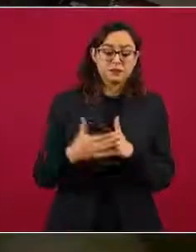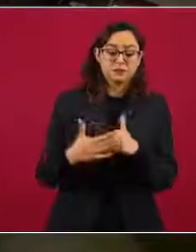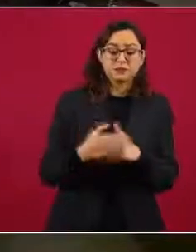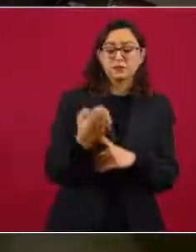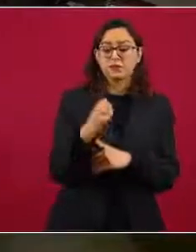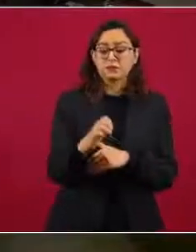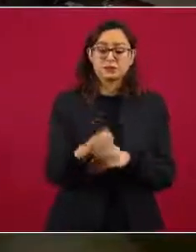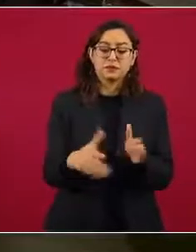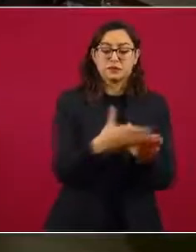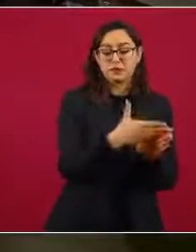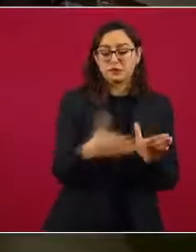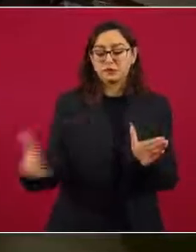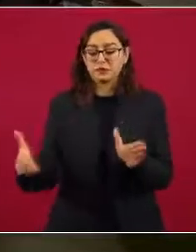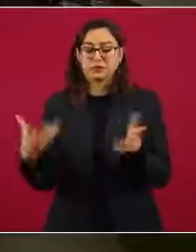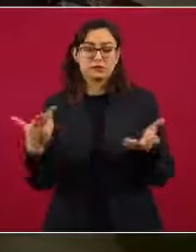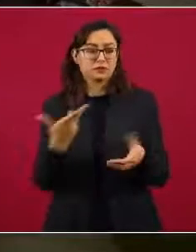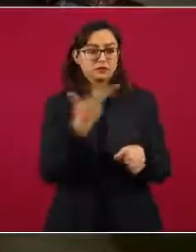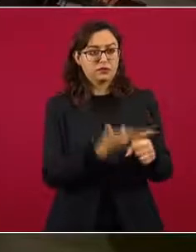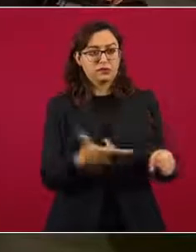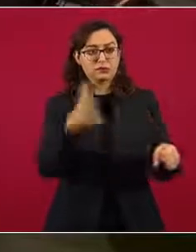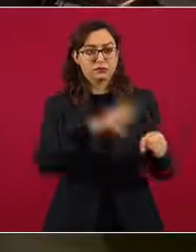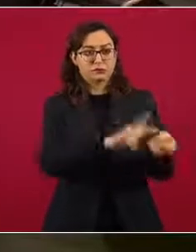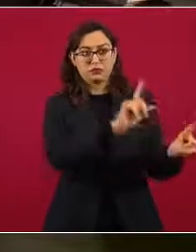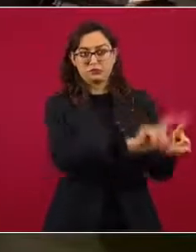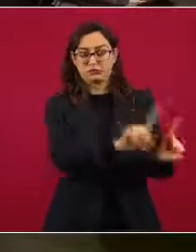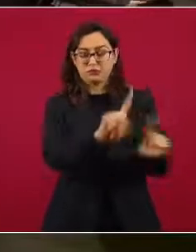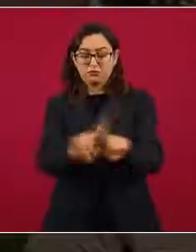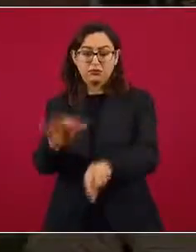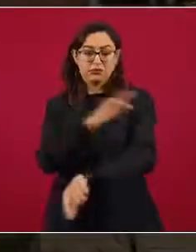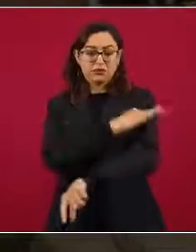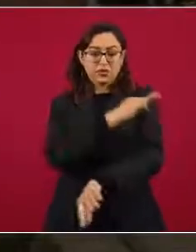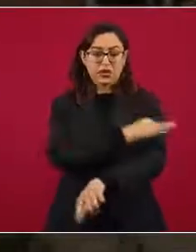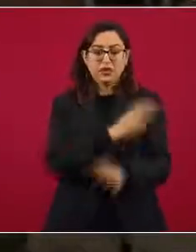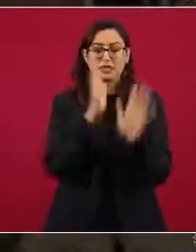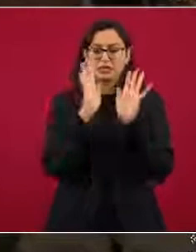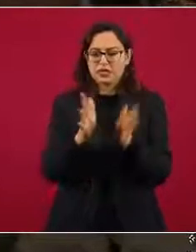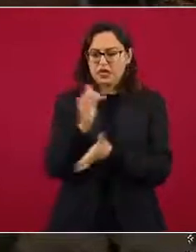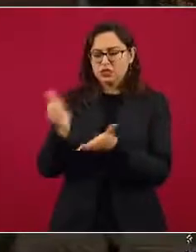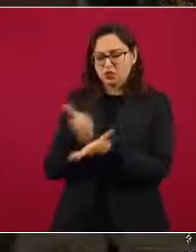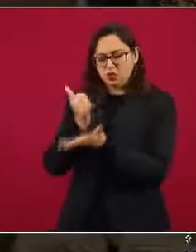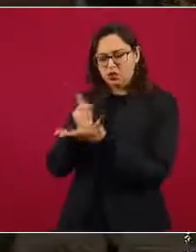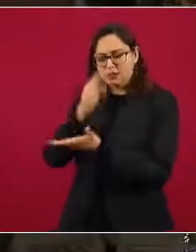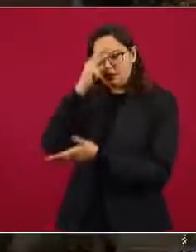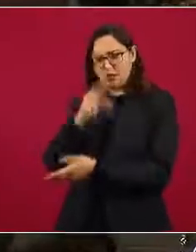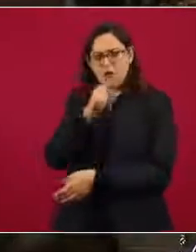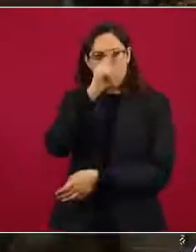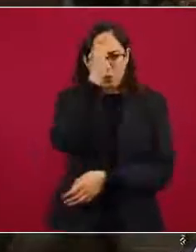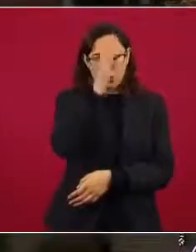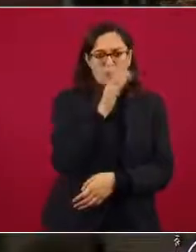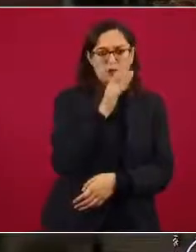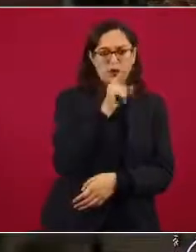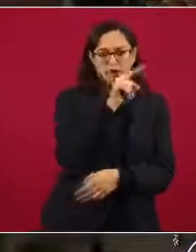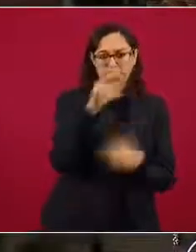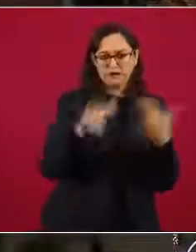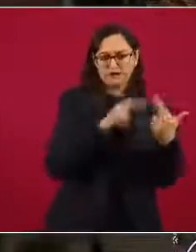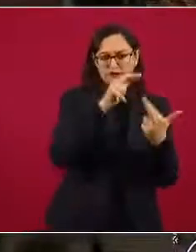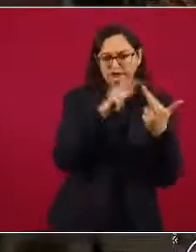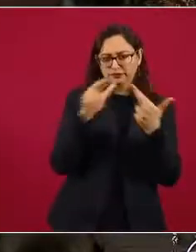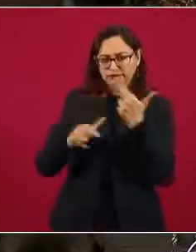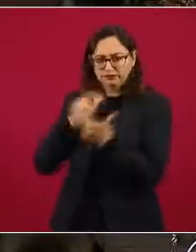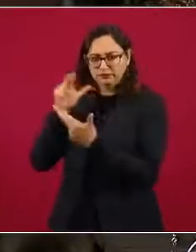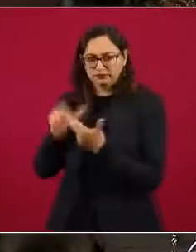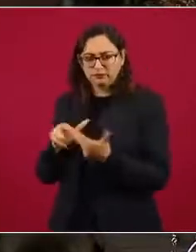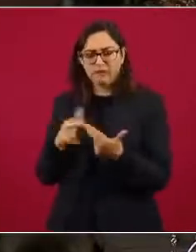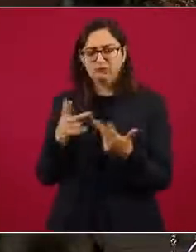personal de salud y tienen sedes base en Ciudad de México y Coahuila por cuestión de región. Preguntarle